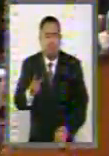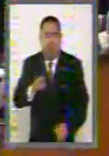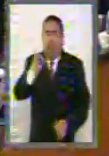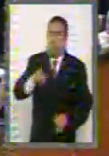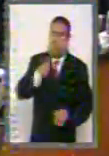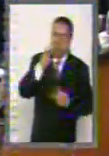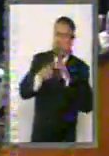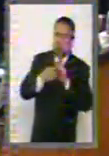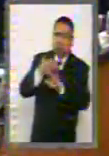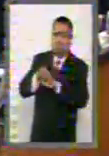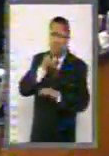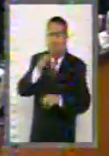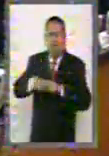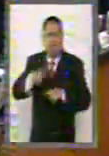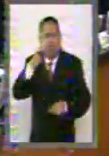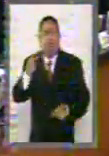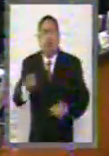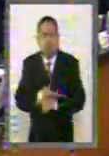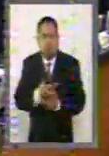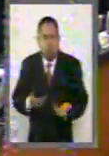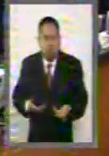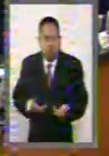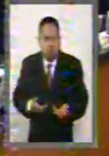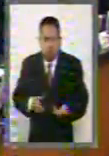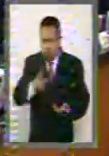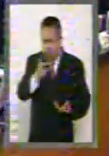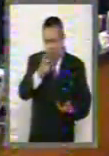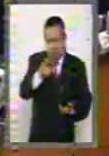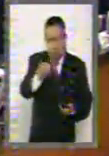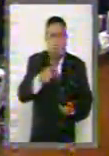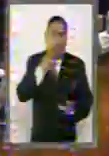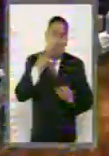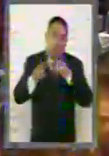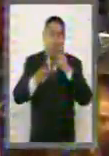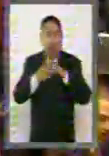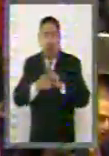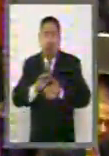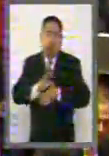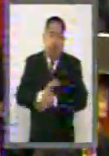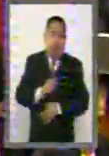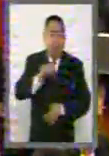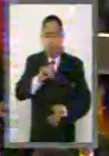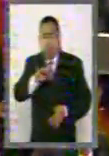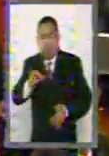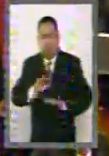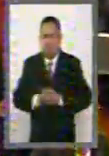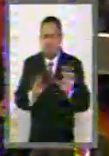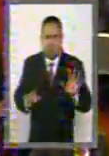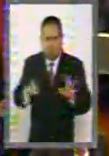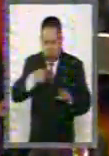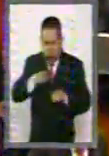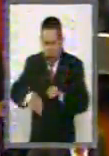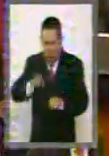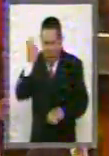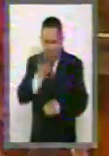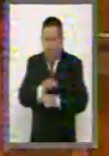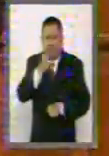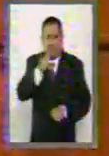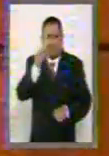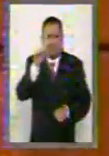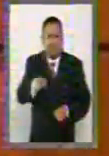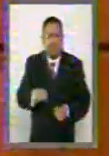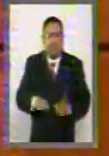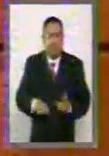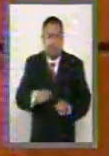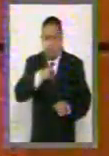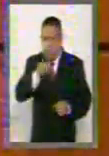posición en esta tribuna. Entonces no tomen ese argumento que nosotros vamos a defender siempre. Solo